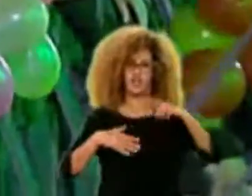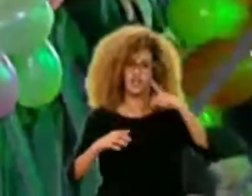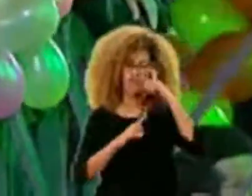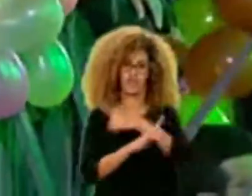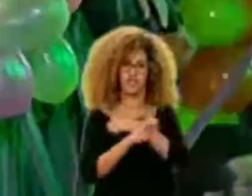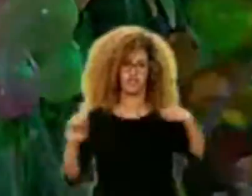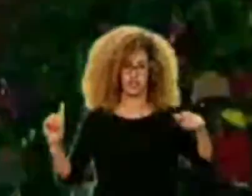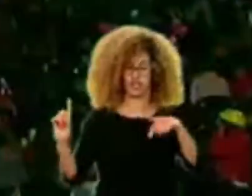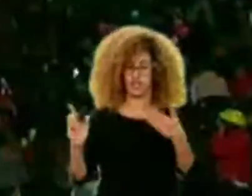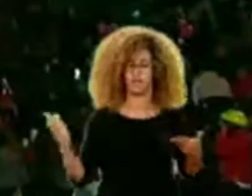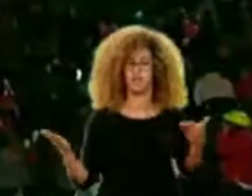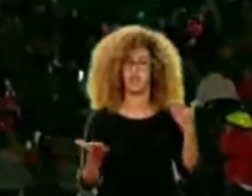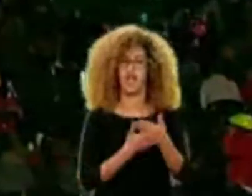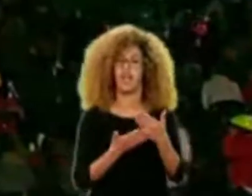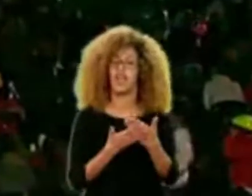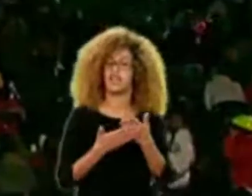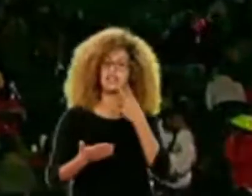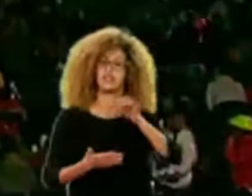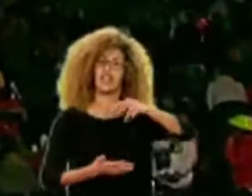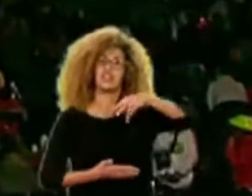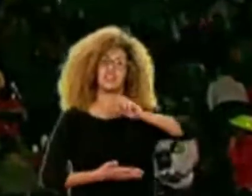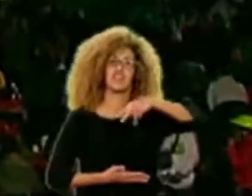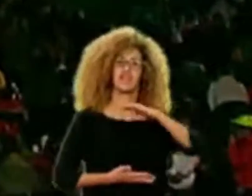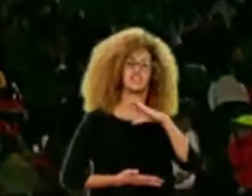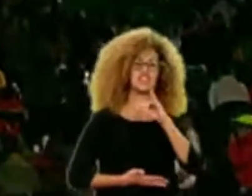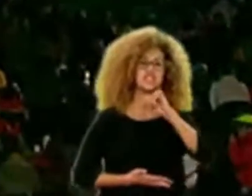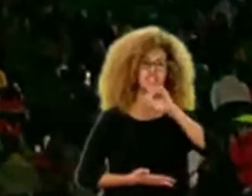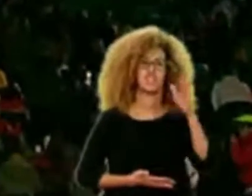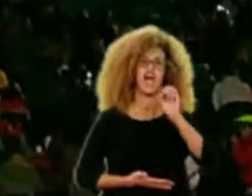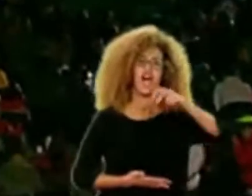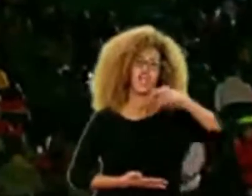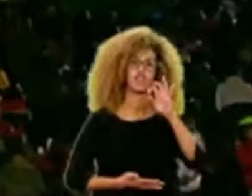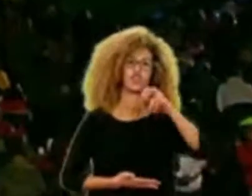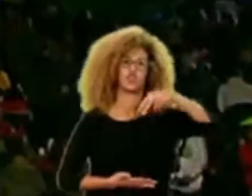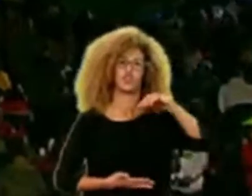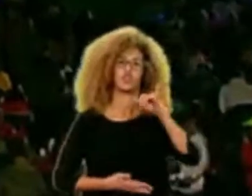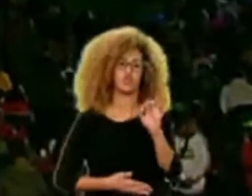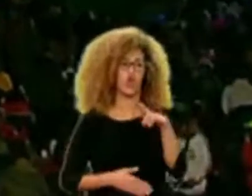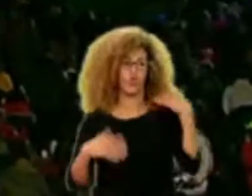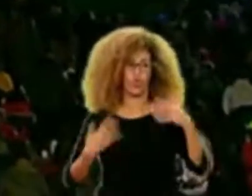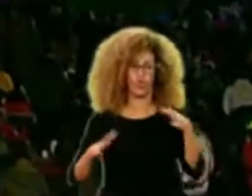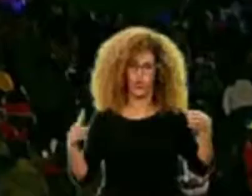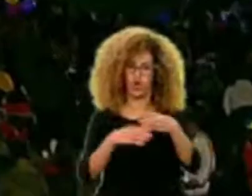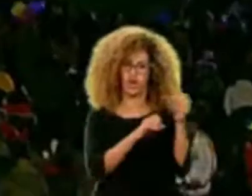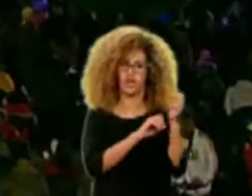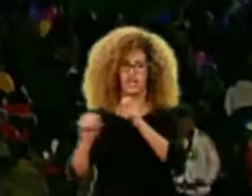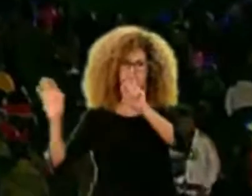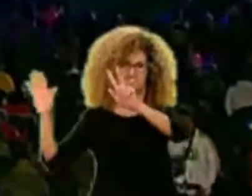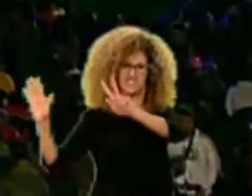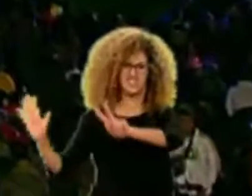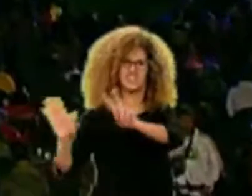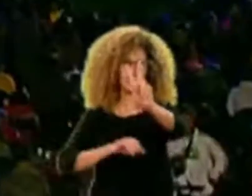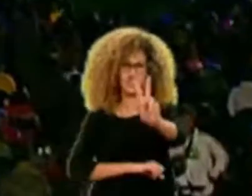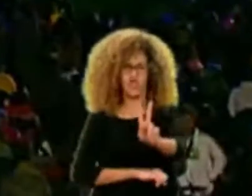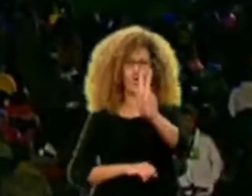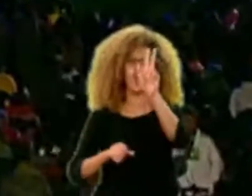les ha vuelto a hacer Antonio Ceballos y Nancy. Y cómo se nota en el conjunto de estas 72 voces, que detrás hay un grande. Detrás está